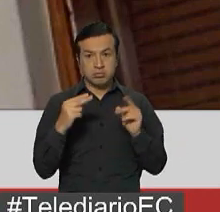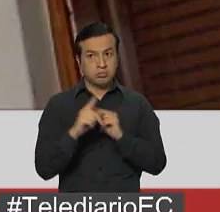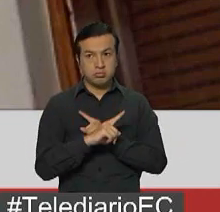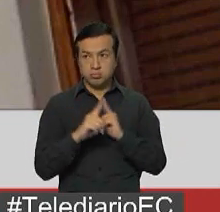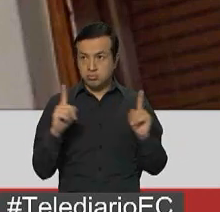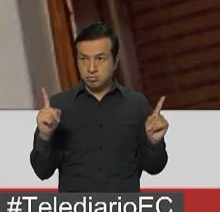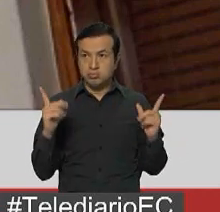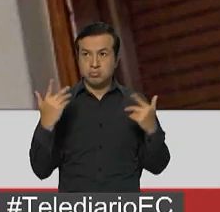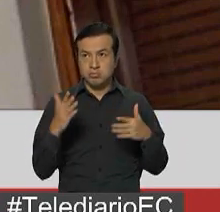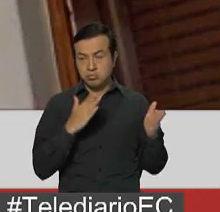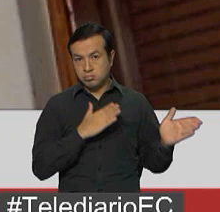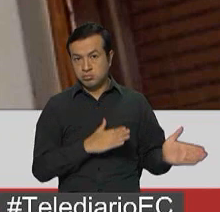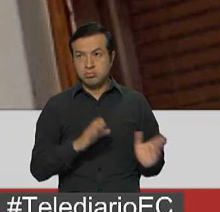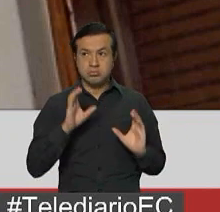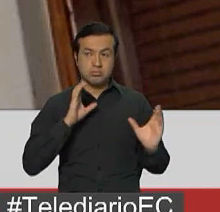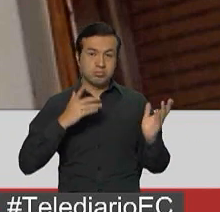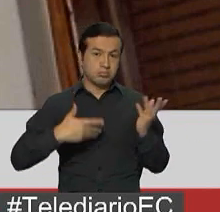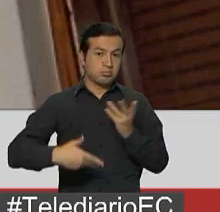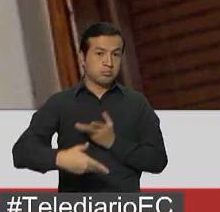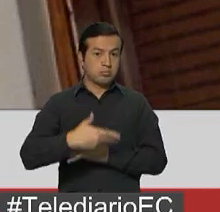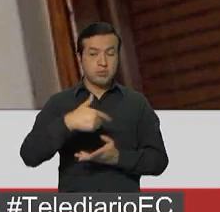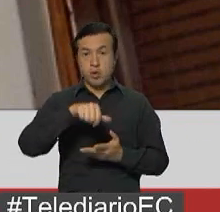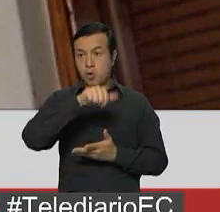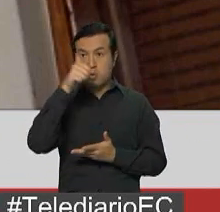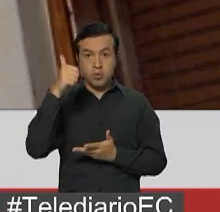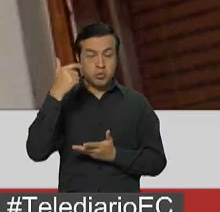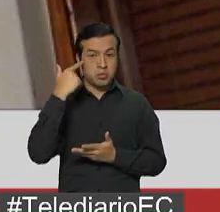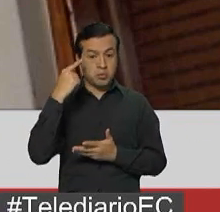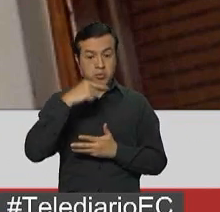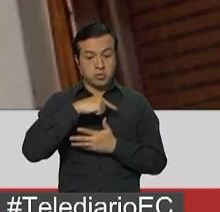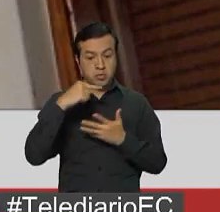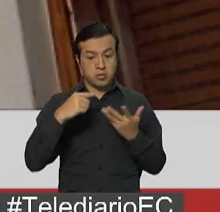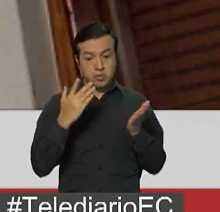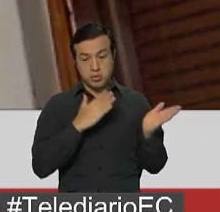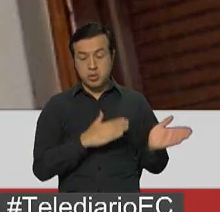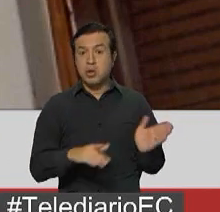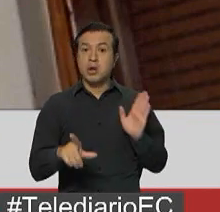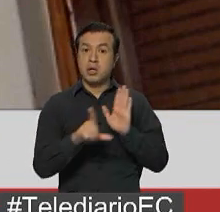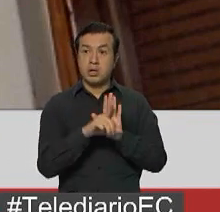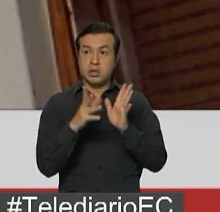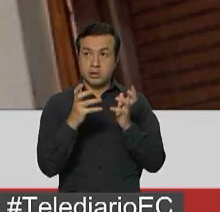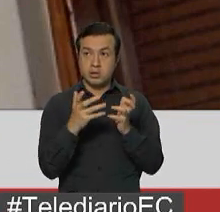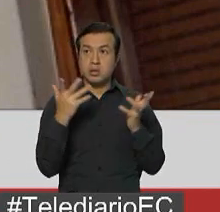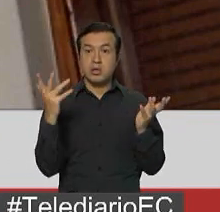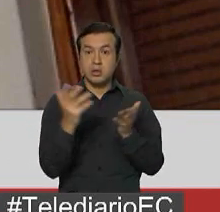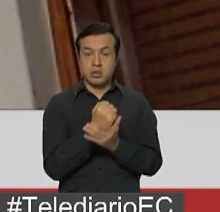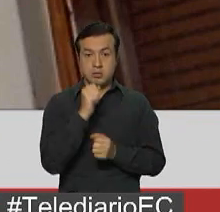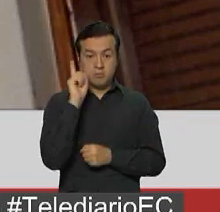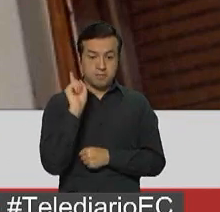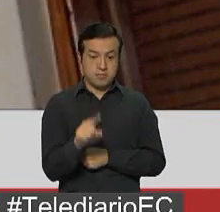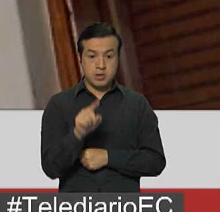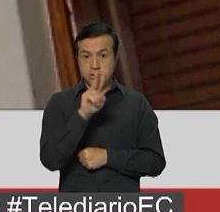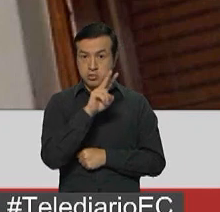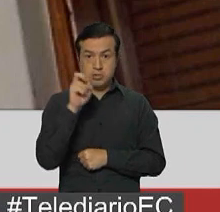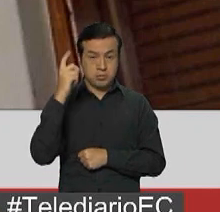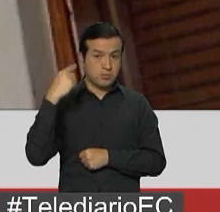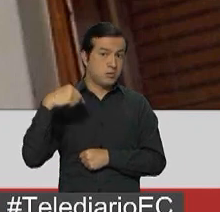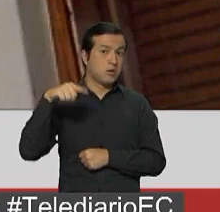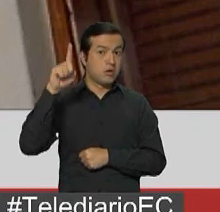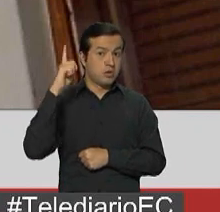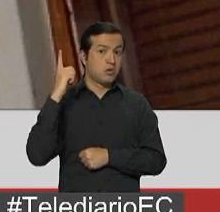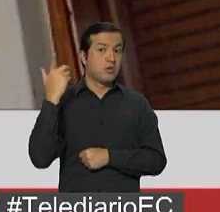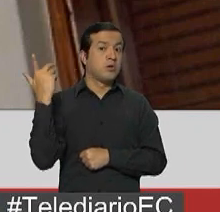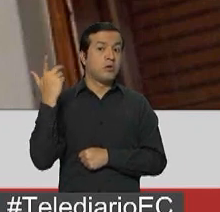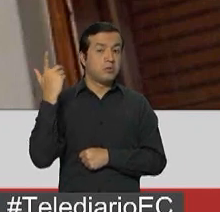manera hemos manifestado que debemos buscar otro tipo de alternativas si la ley pretende recaudar 1.200 millones nosotros consideramos